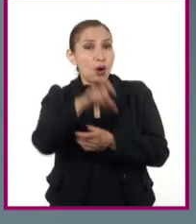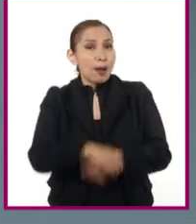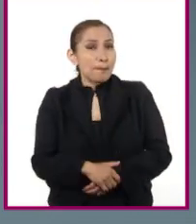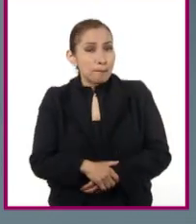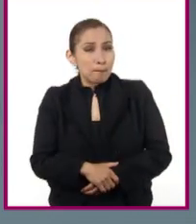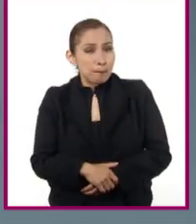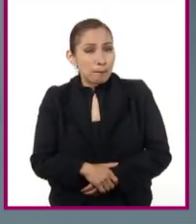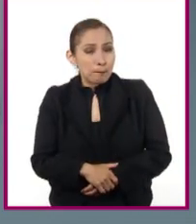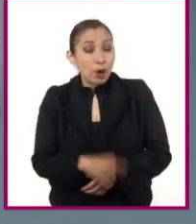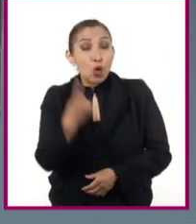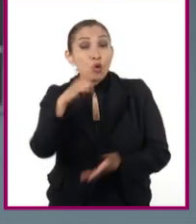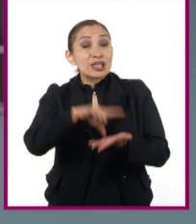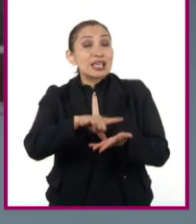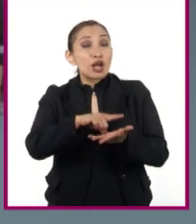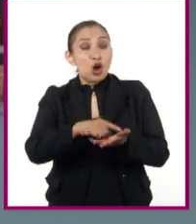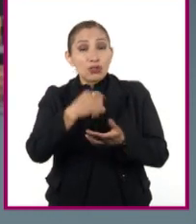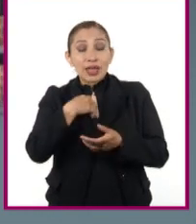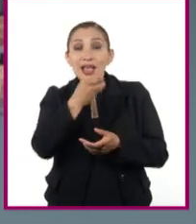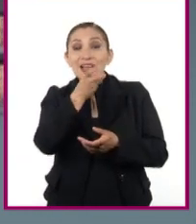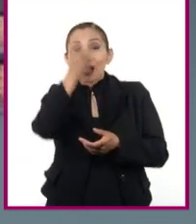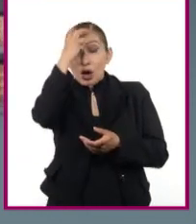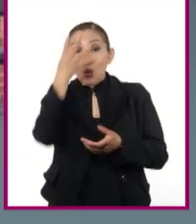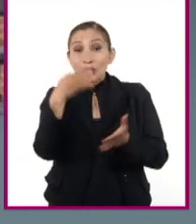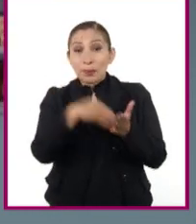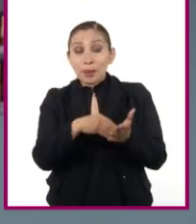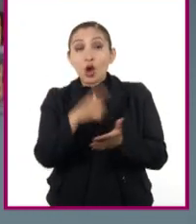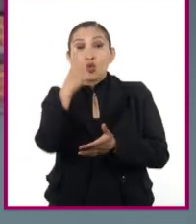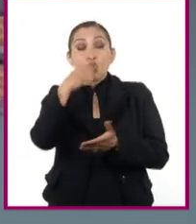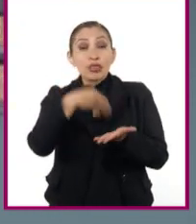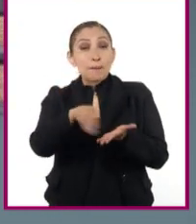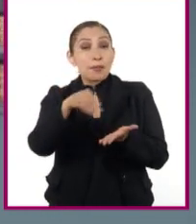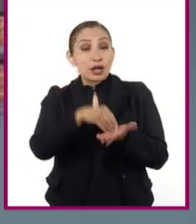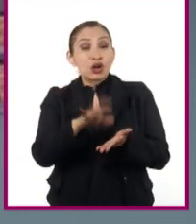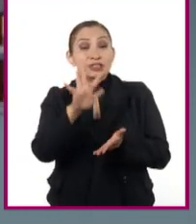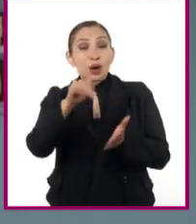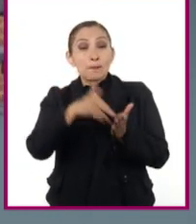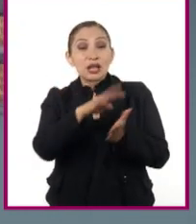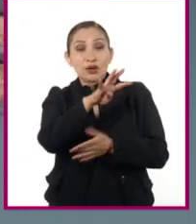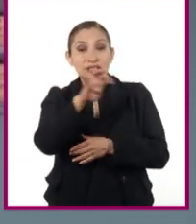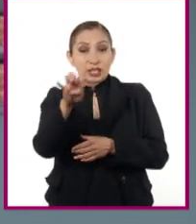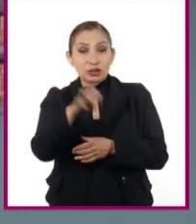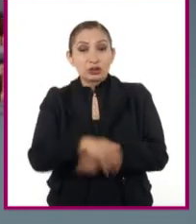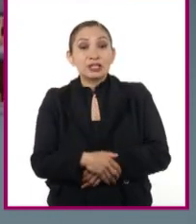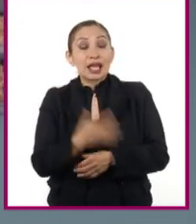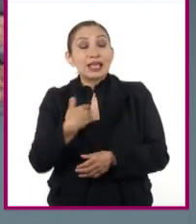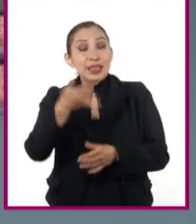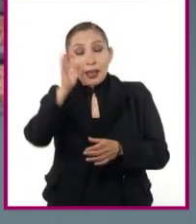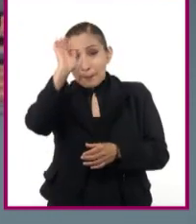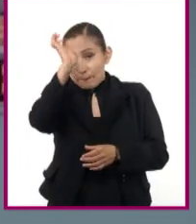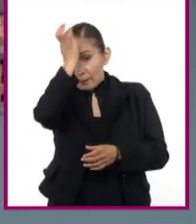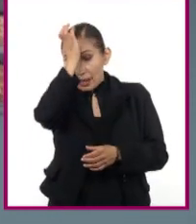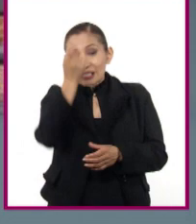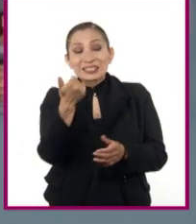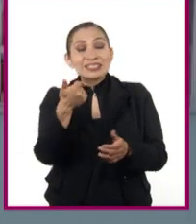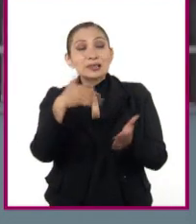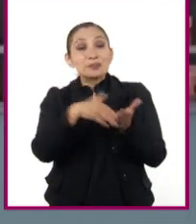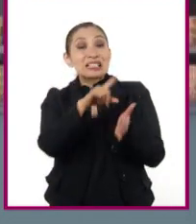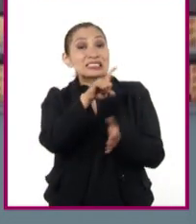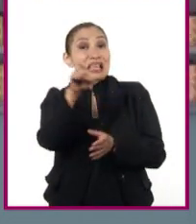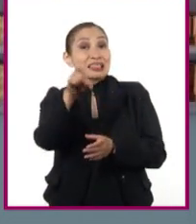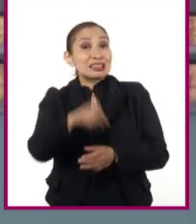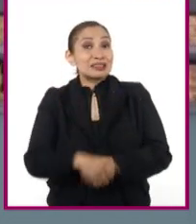agua. Un kilo de cabra, 4.000. Uno de cerdo, 5.900. Y de borrego,